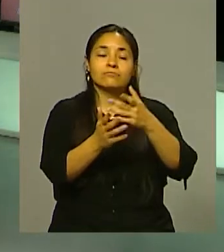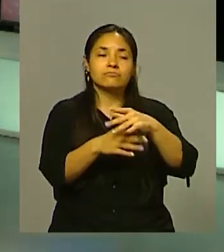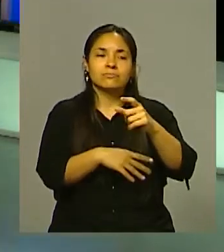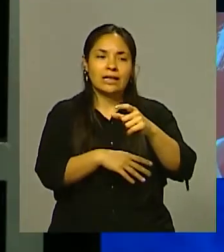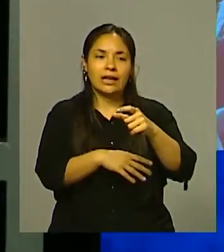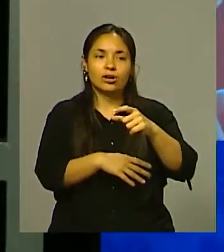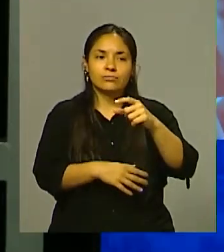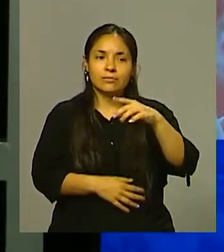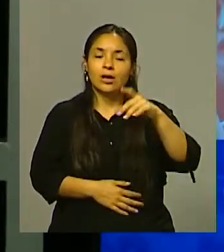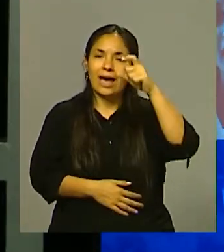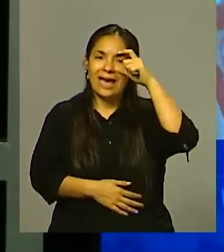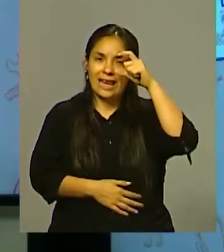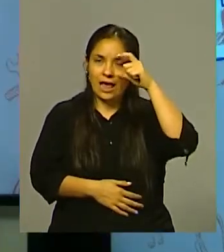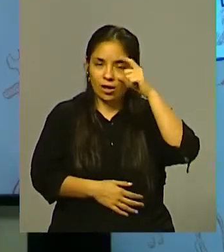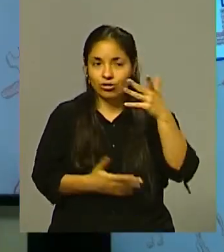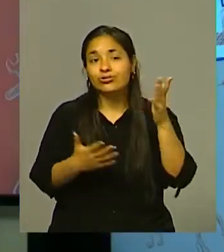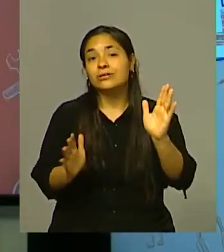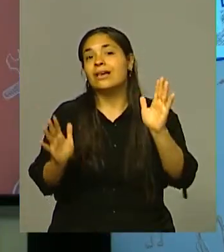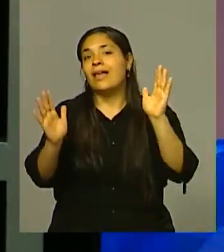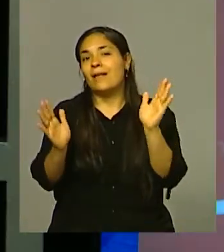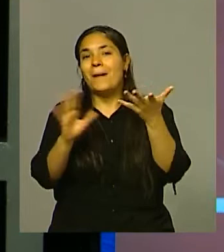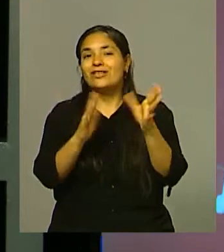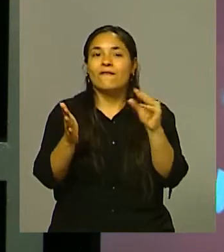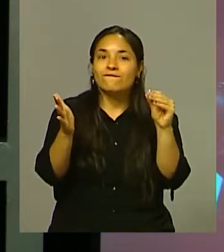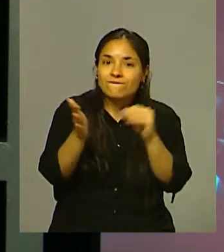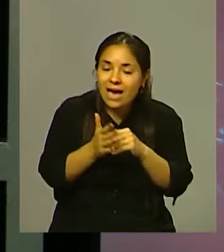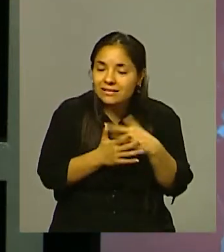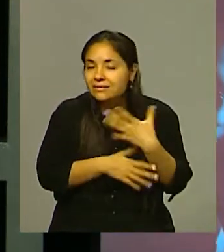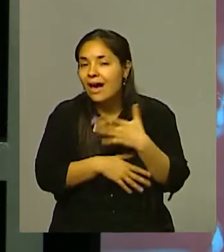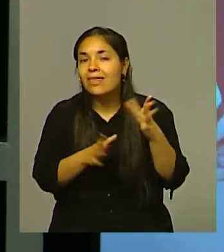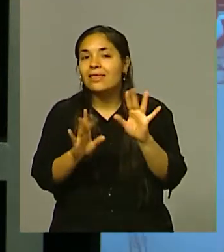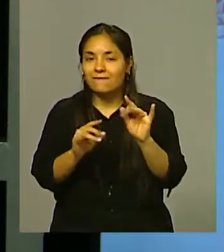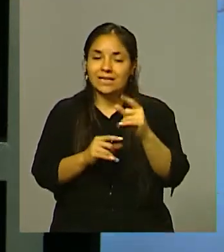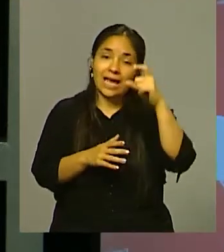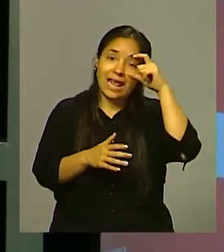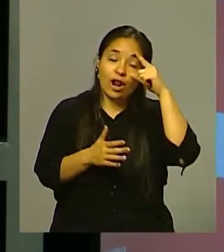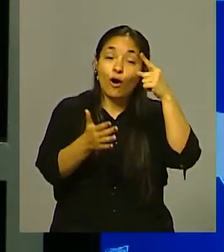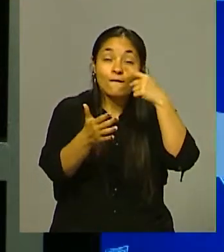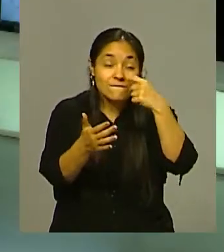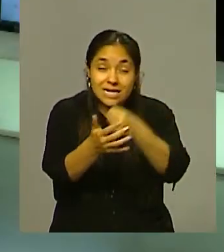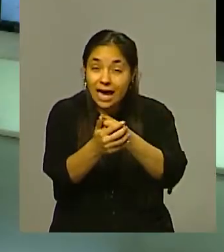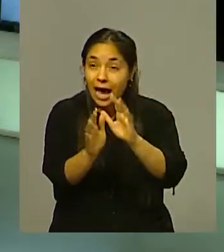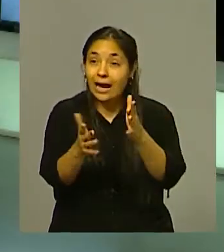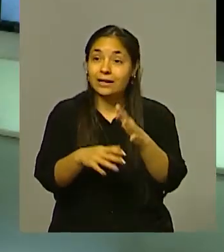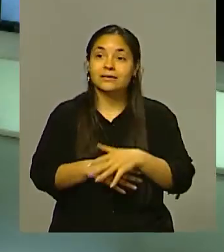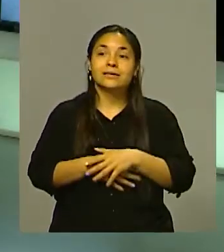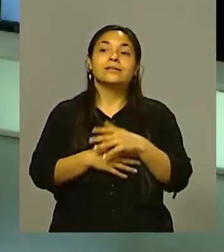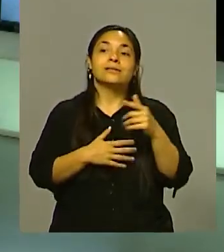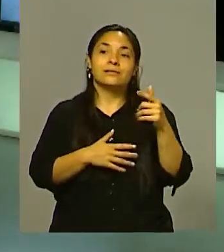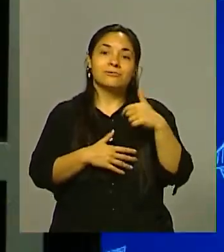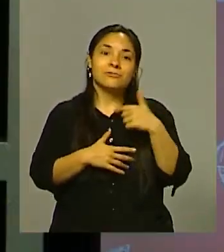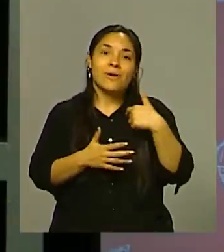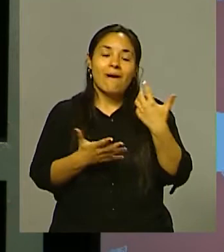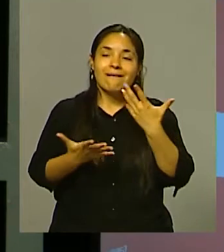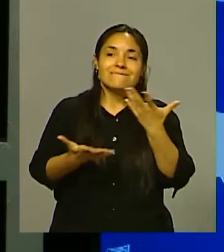muy prematuro eso una fecha exacta de finales de enero, y yo me daría con un canto en los